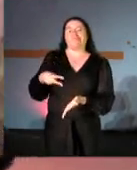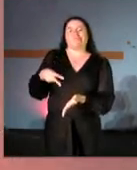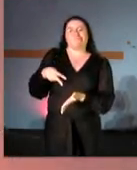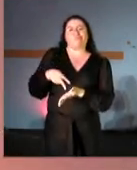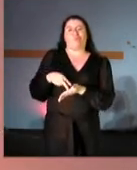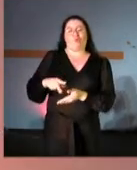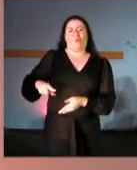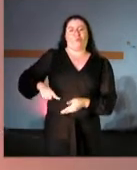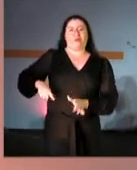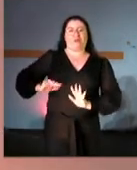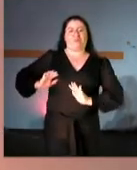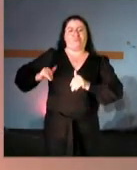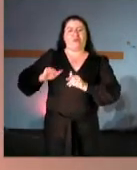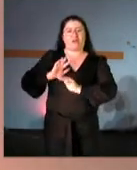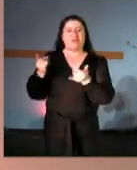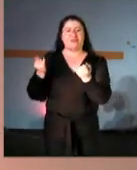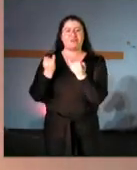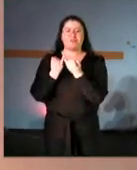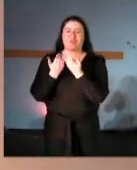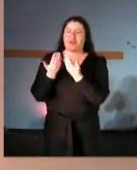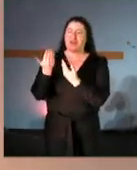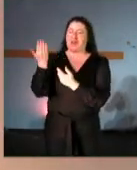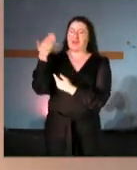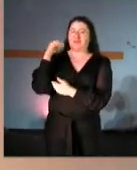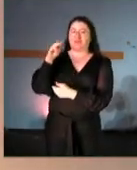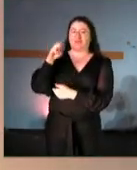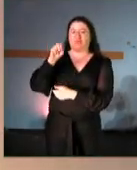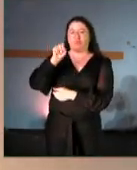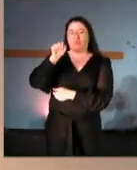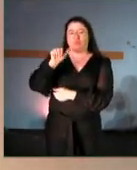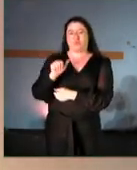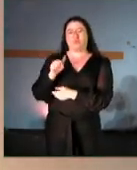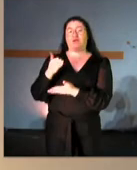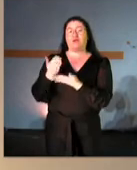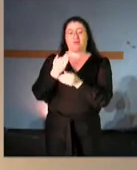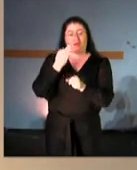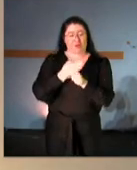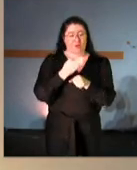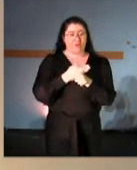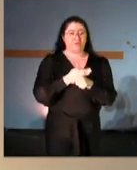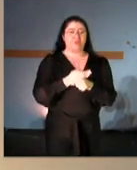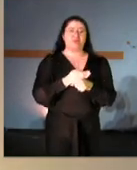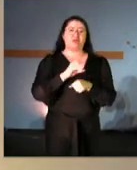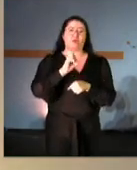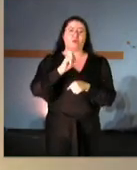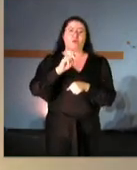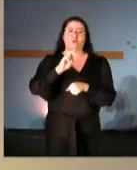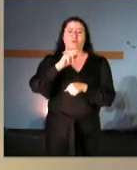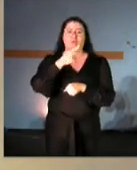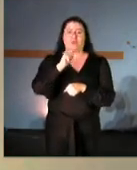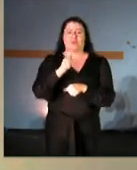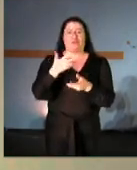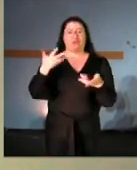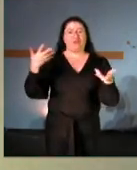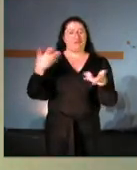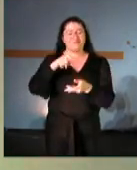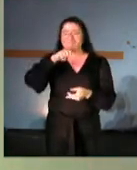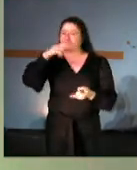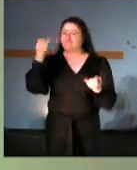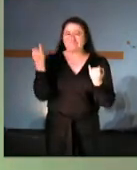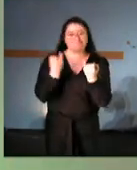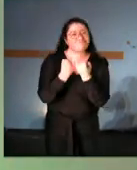como hizo en aquel momento Somoza y como hace ahora Daniel Ortega. Muchas gracias